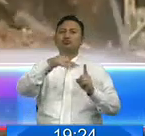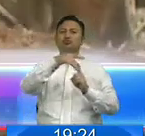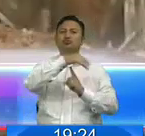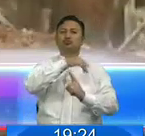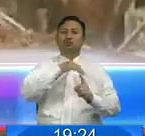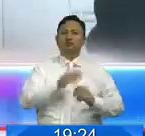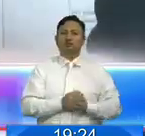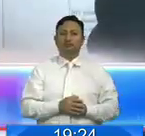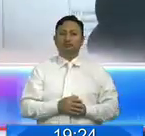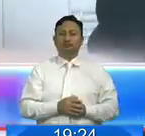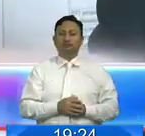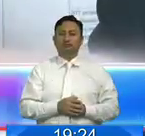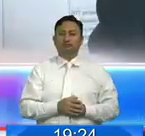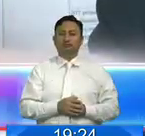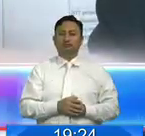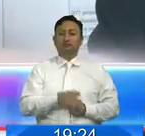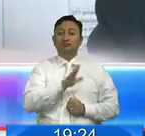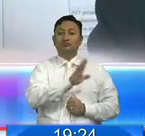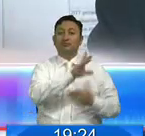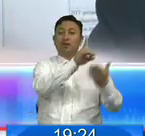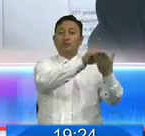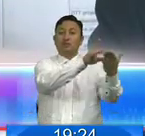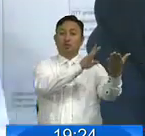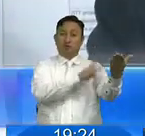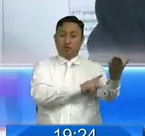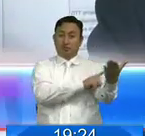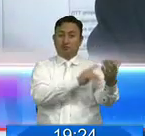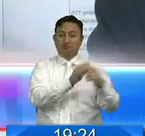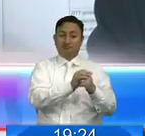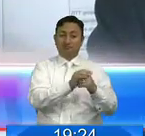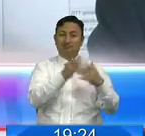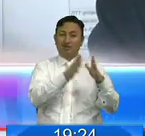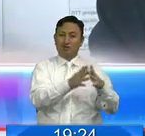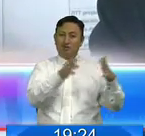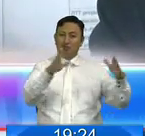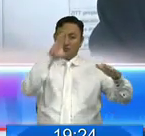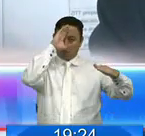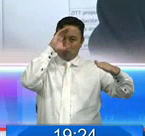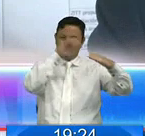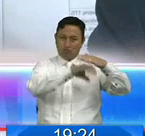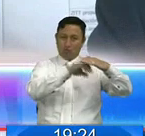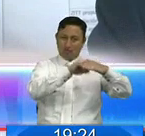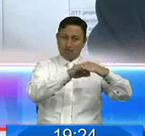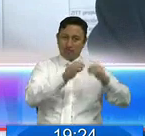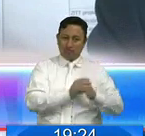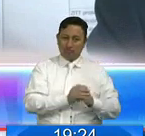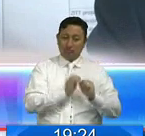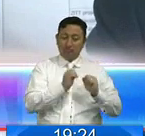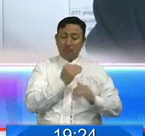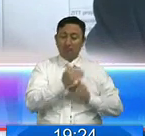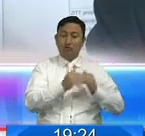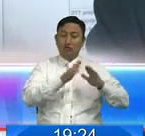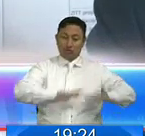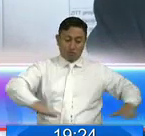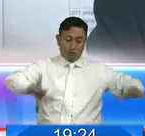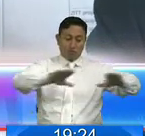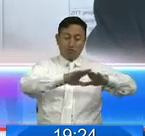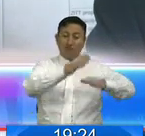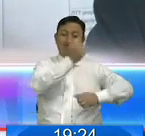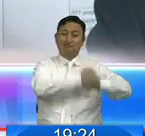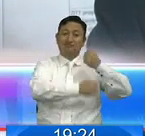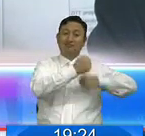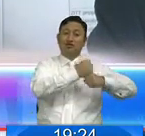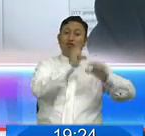zona. Es un proyecto de minería a gran escala, a cielo abierto, que va a afectar el territorio ancestral del pueblo